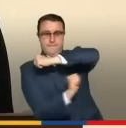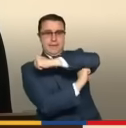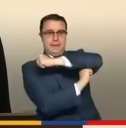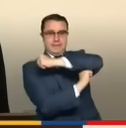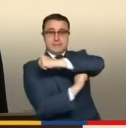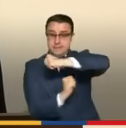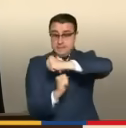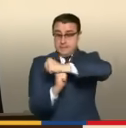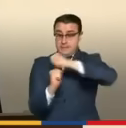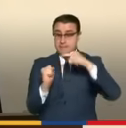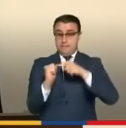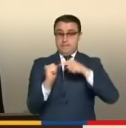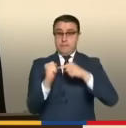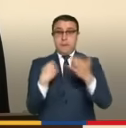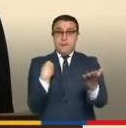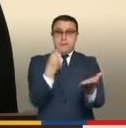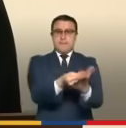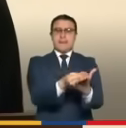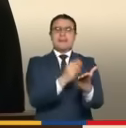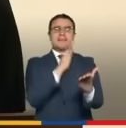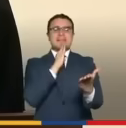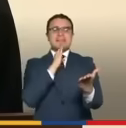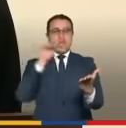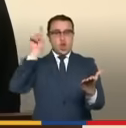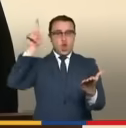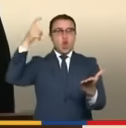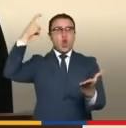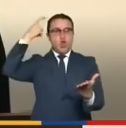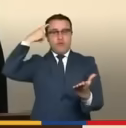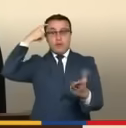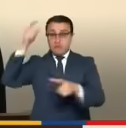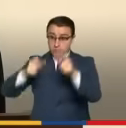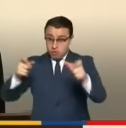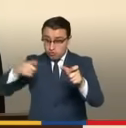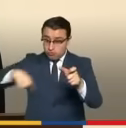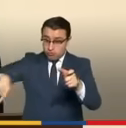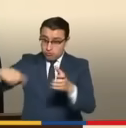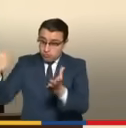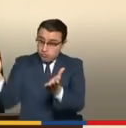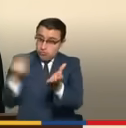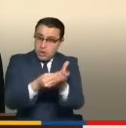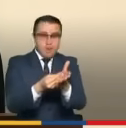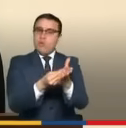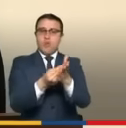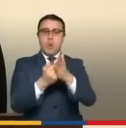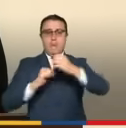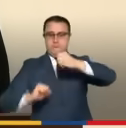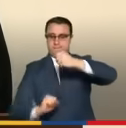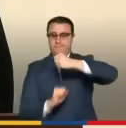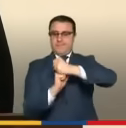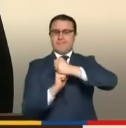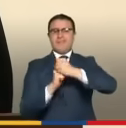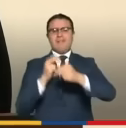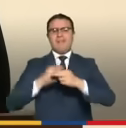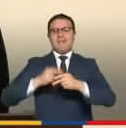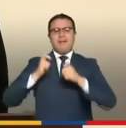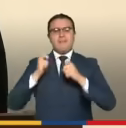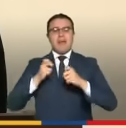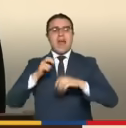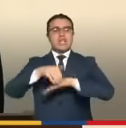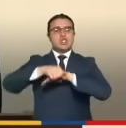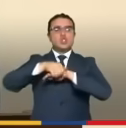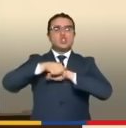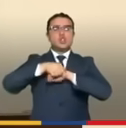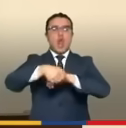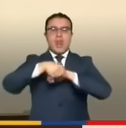que paga el gobierno, no los cotizantes, que es el pilar solidario, que en la medida